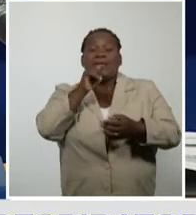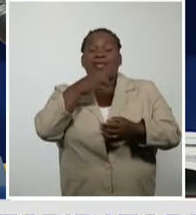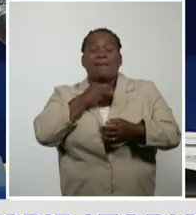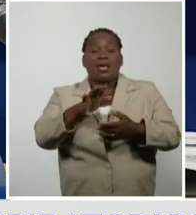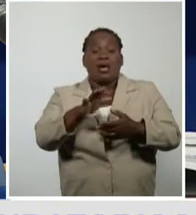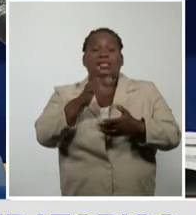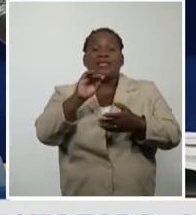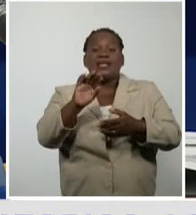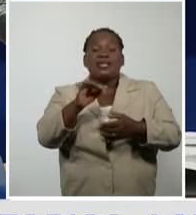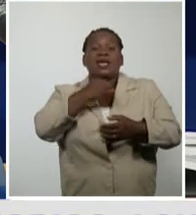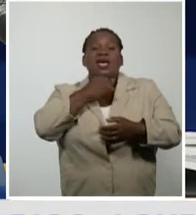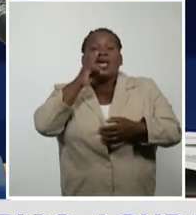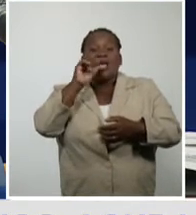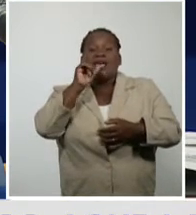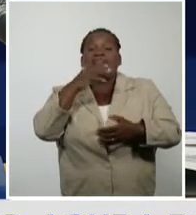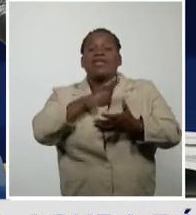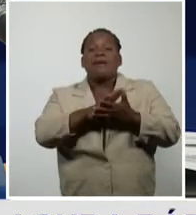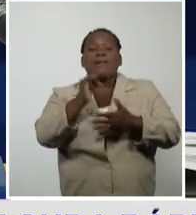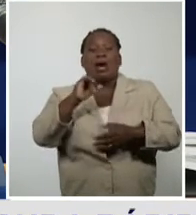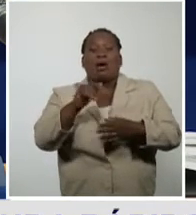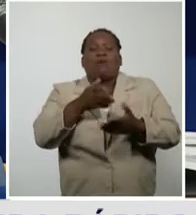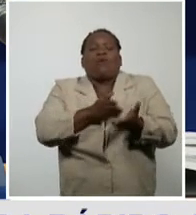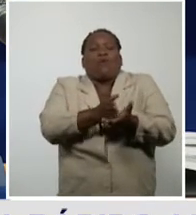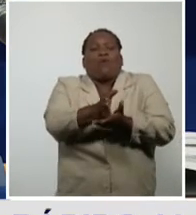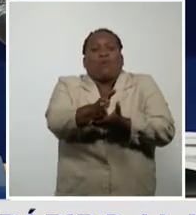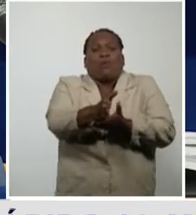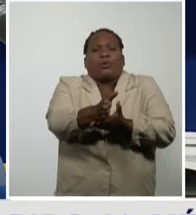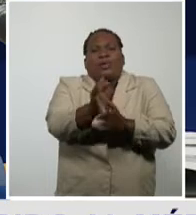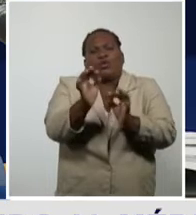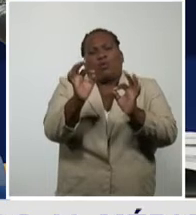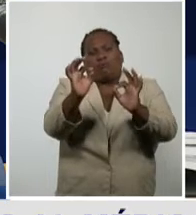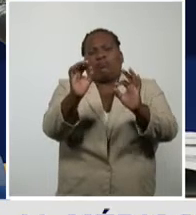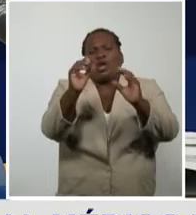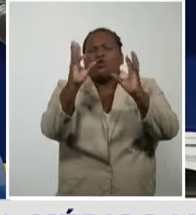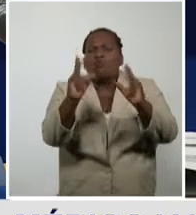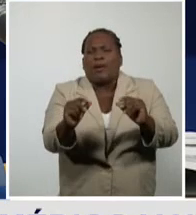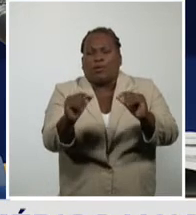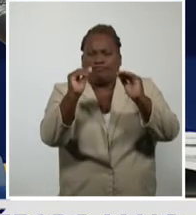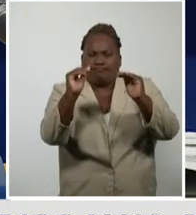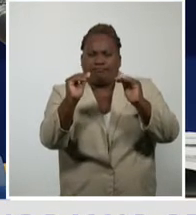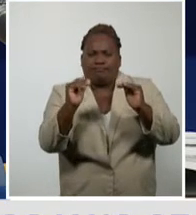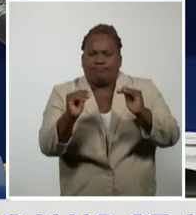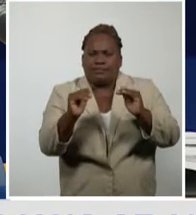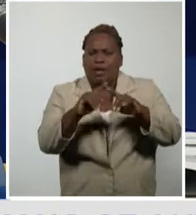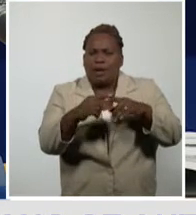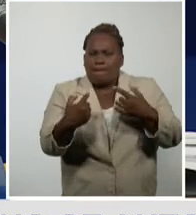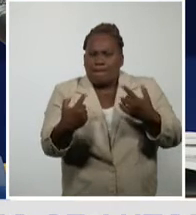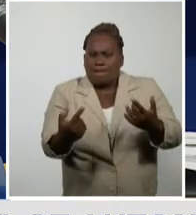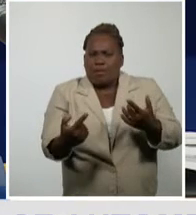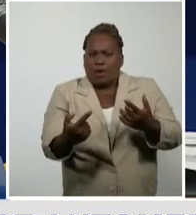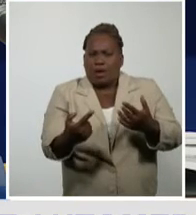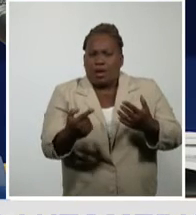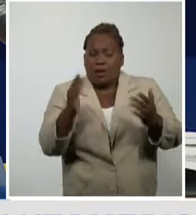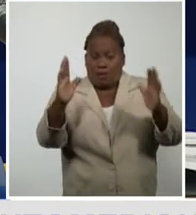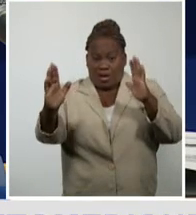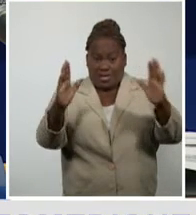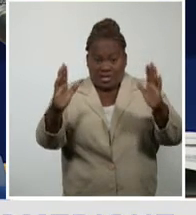un comportamiento estacional. ¿Por qué? Porque en determinadas estaciones del